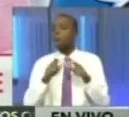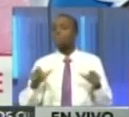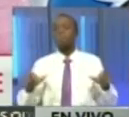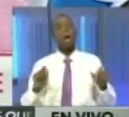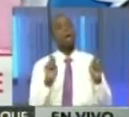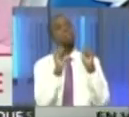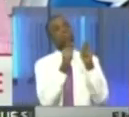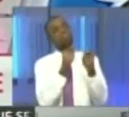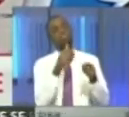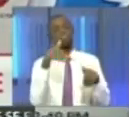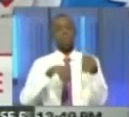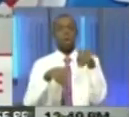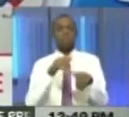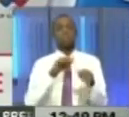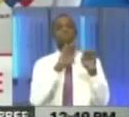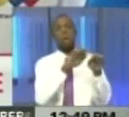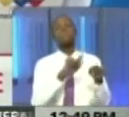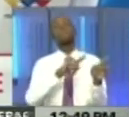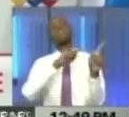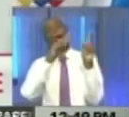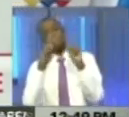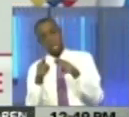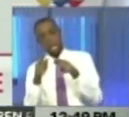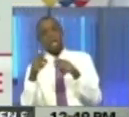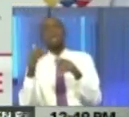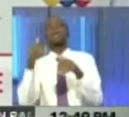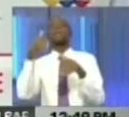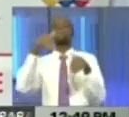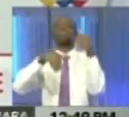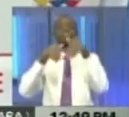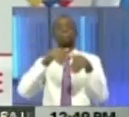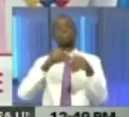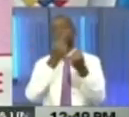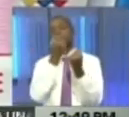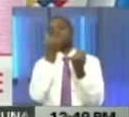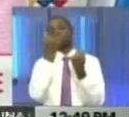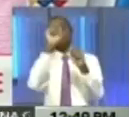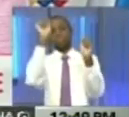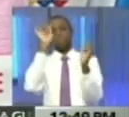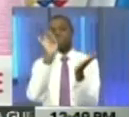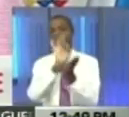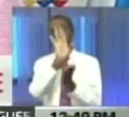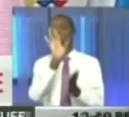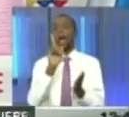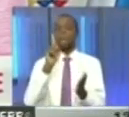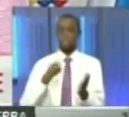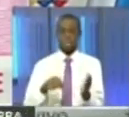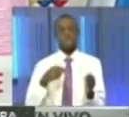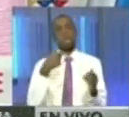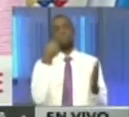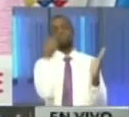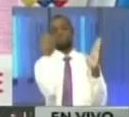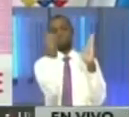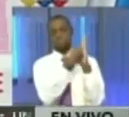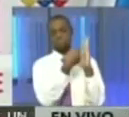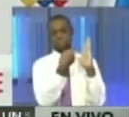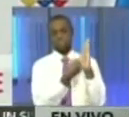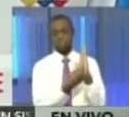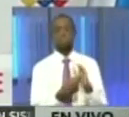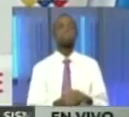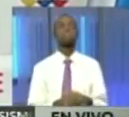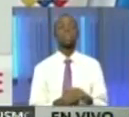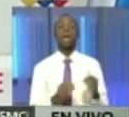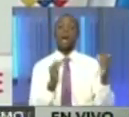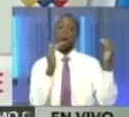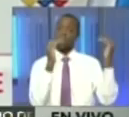referendos y el referendo de revocatoria de mandatos allí. En el artículo que viene, el siguiente, es el artículo